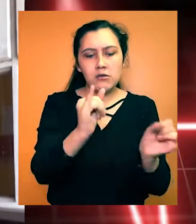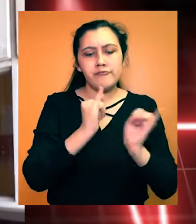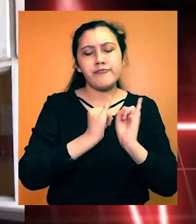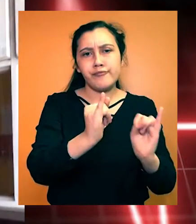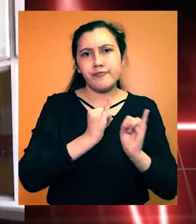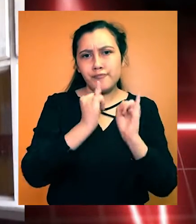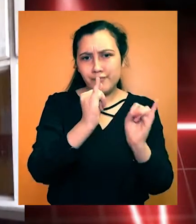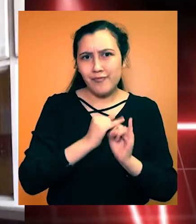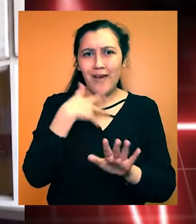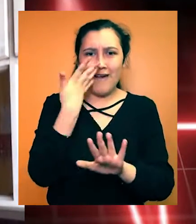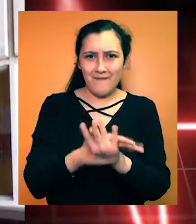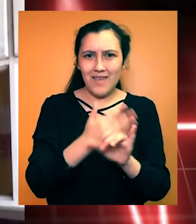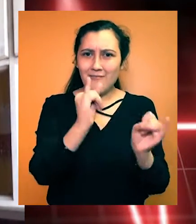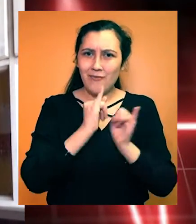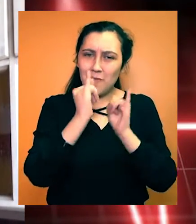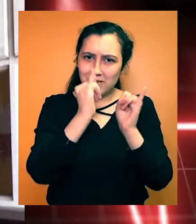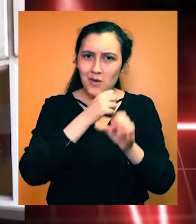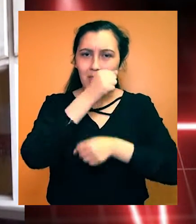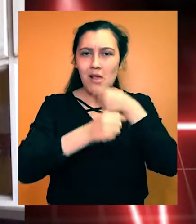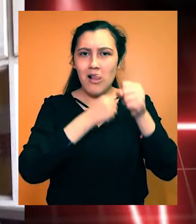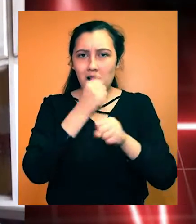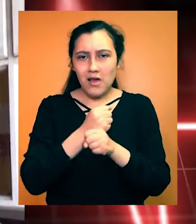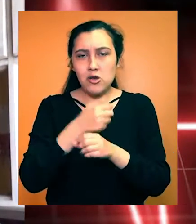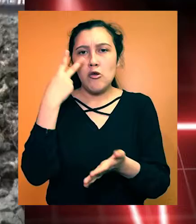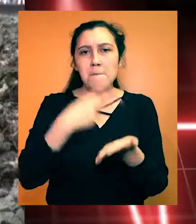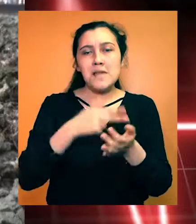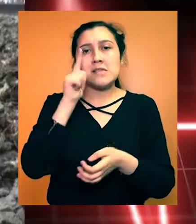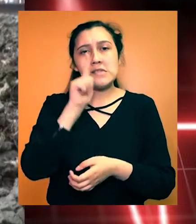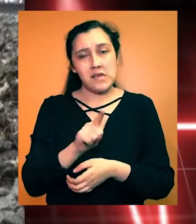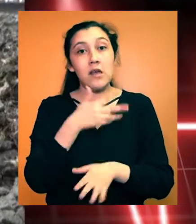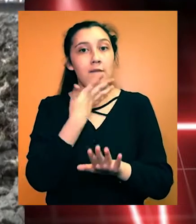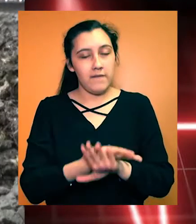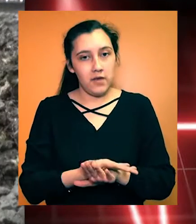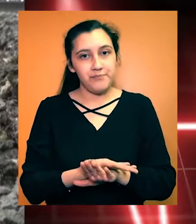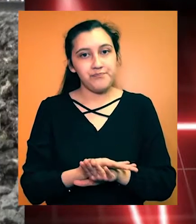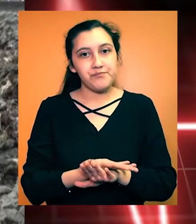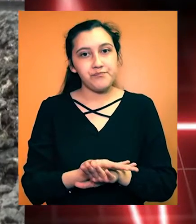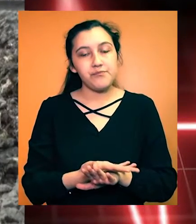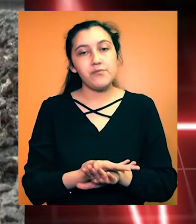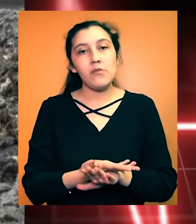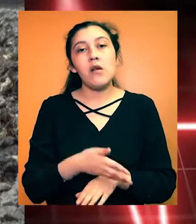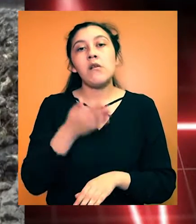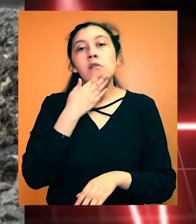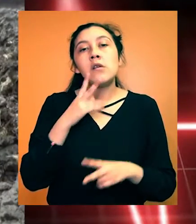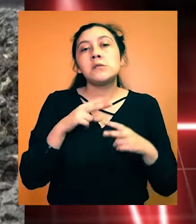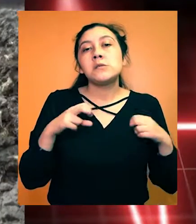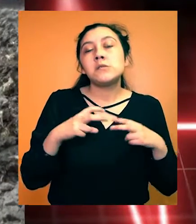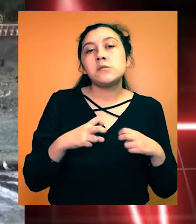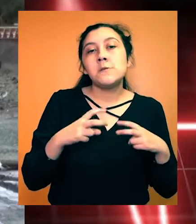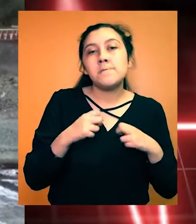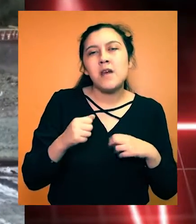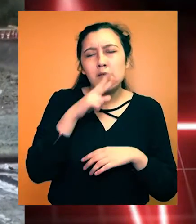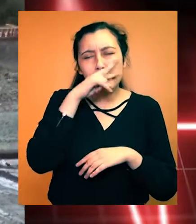parecer hemos conocido que existen desde el año 2007 a la fecha. Siempre en la línea de indagatorias asociadas al pestilente olor que